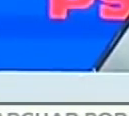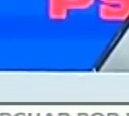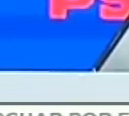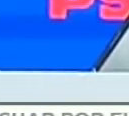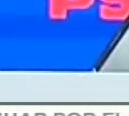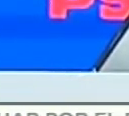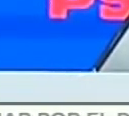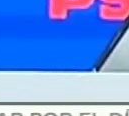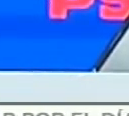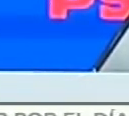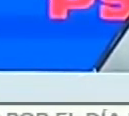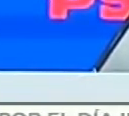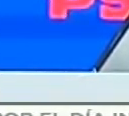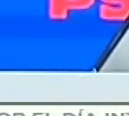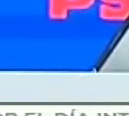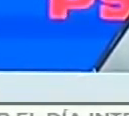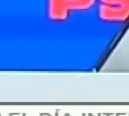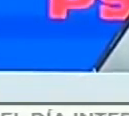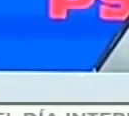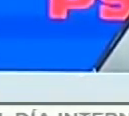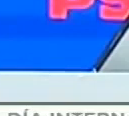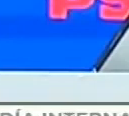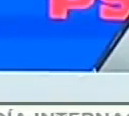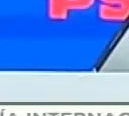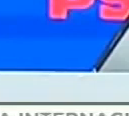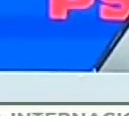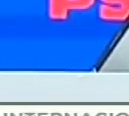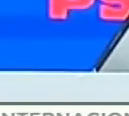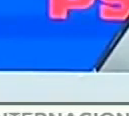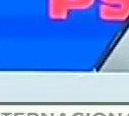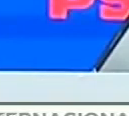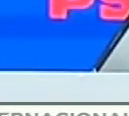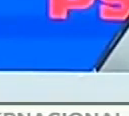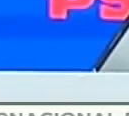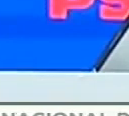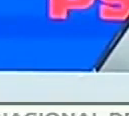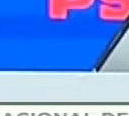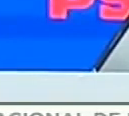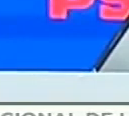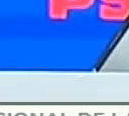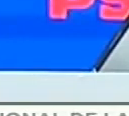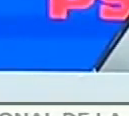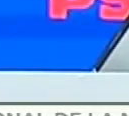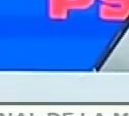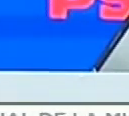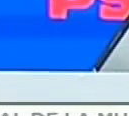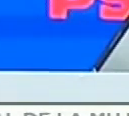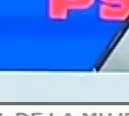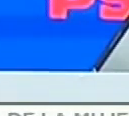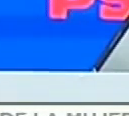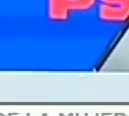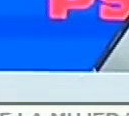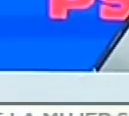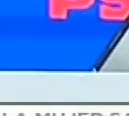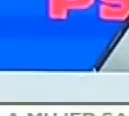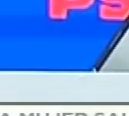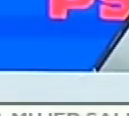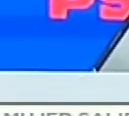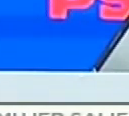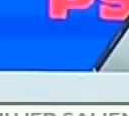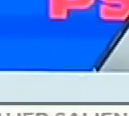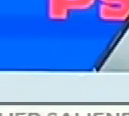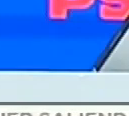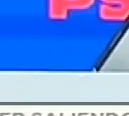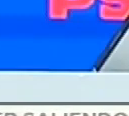humanidad, en la última era, lo que produce el ser humano superó el peso de la